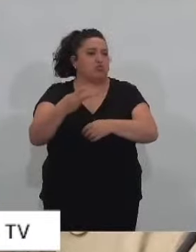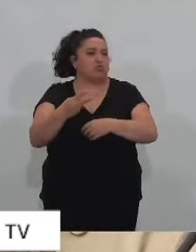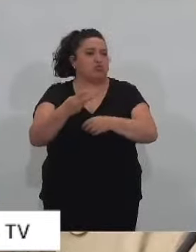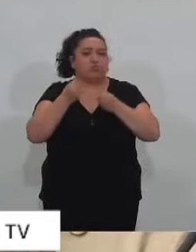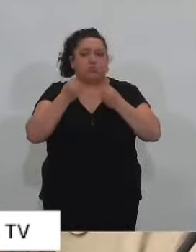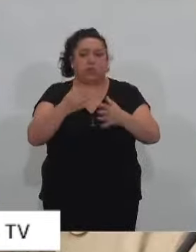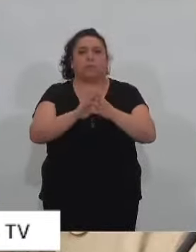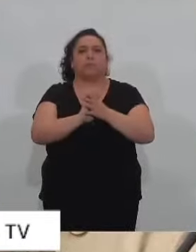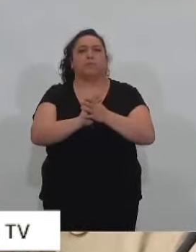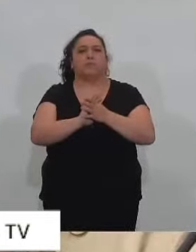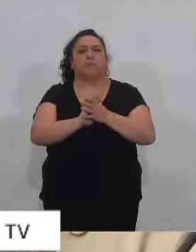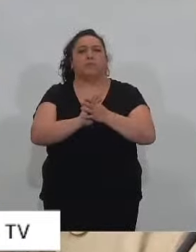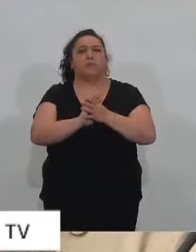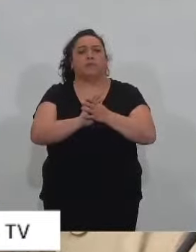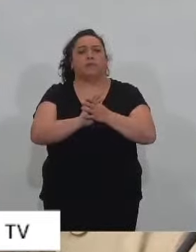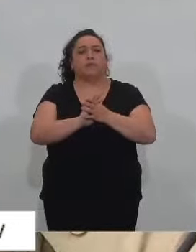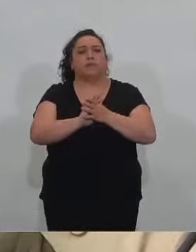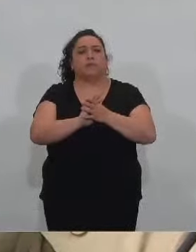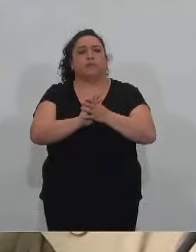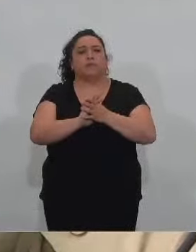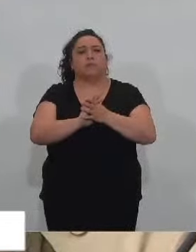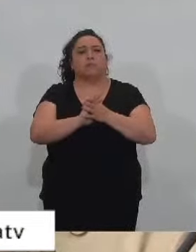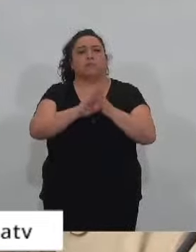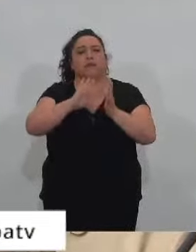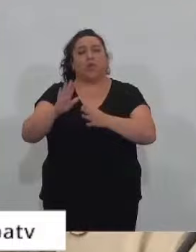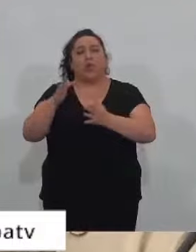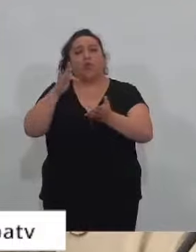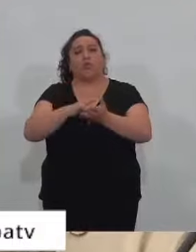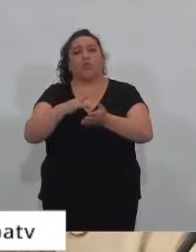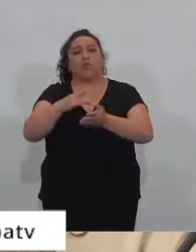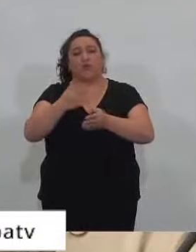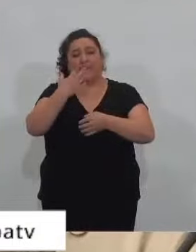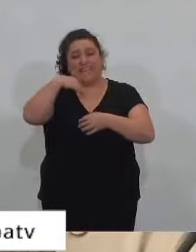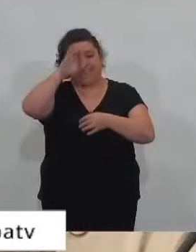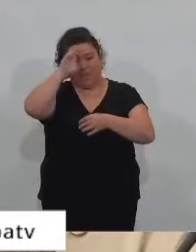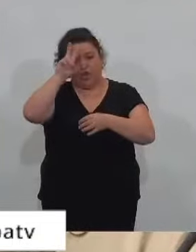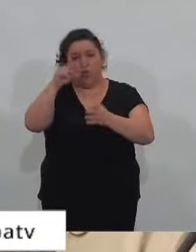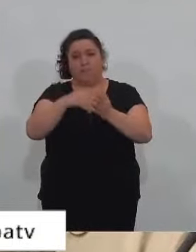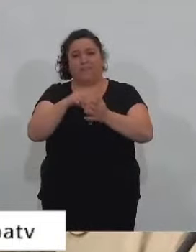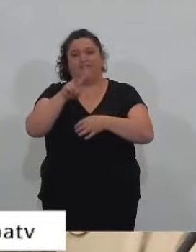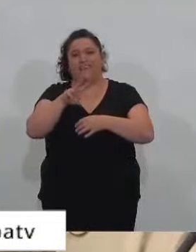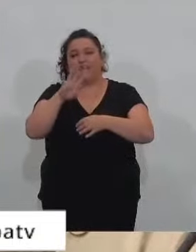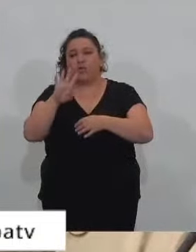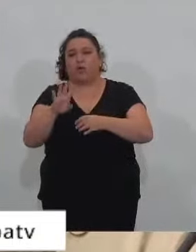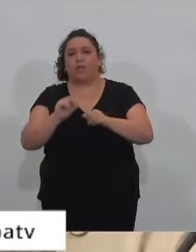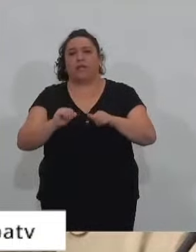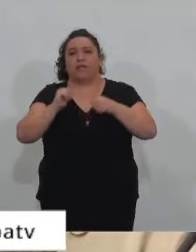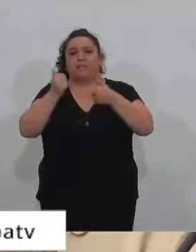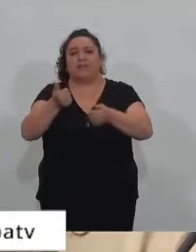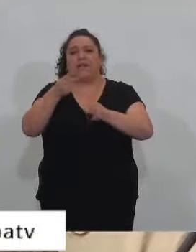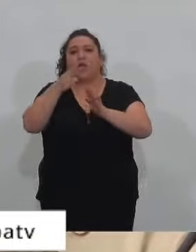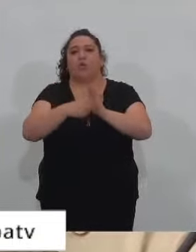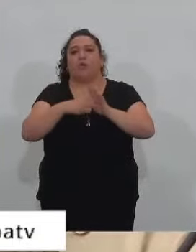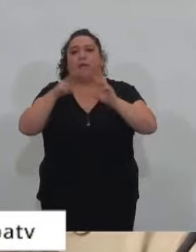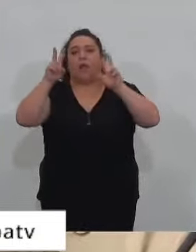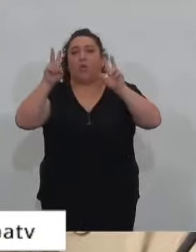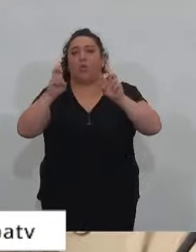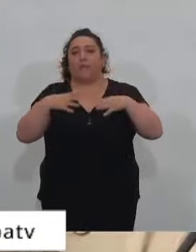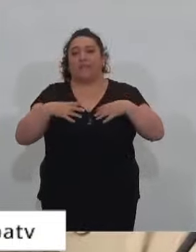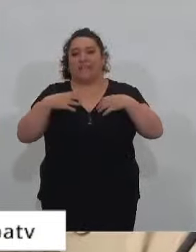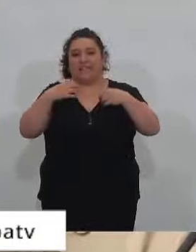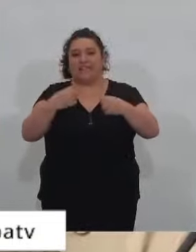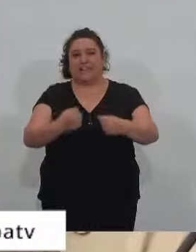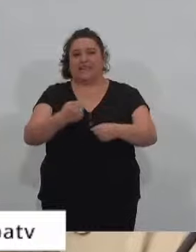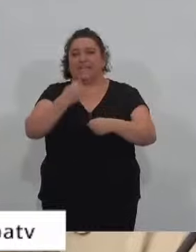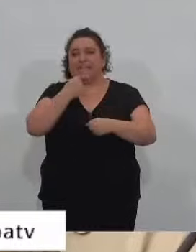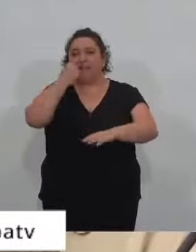mes de enero de 2024 entra en vigor la nueva normativa sanitaria que obliga a que de un control